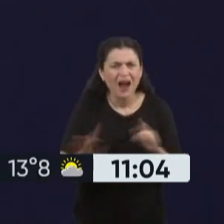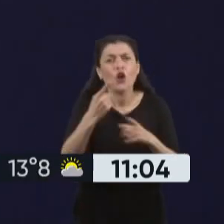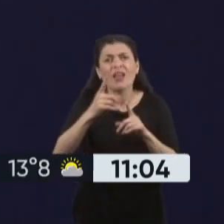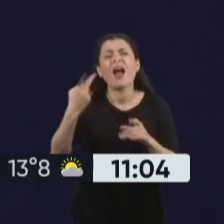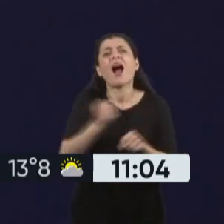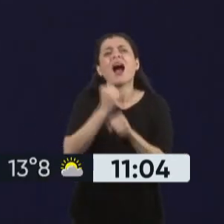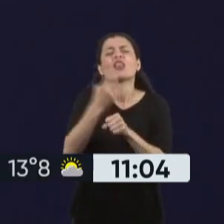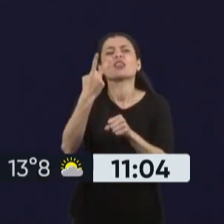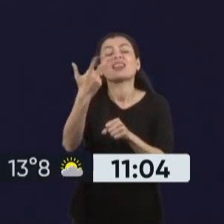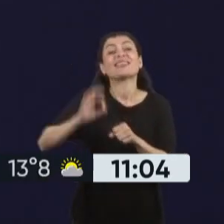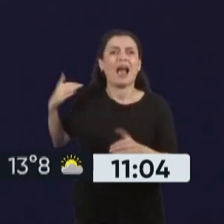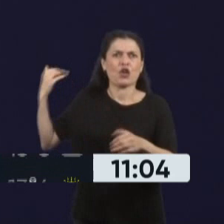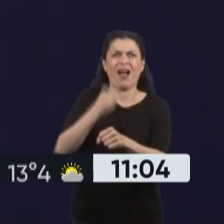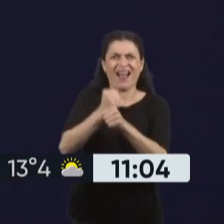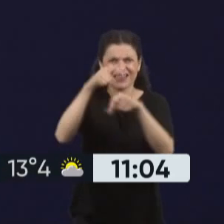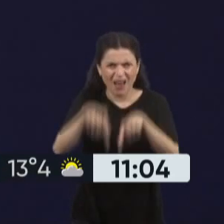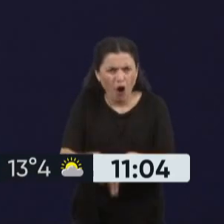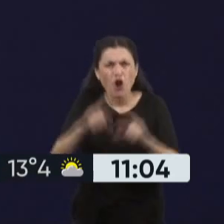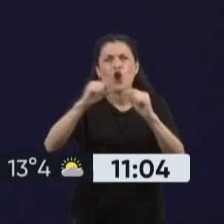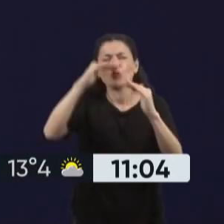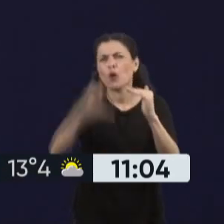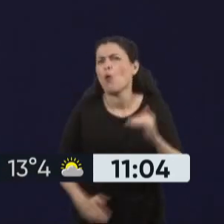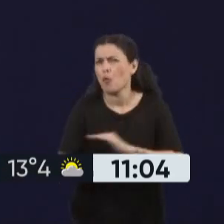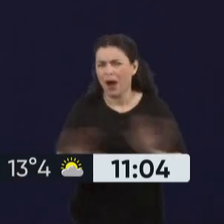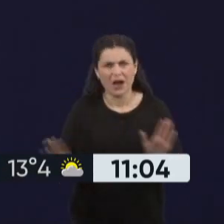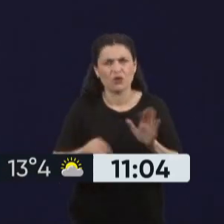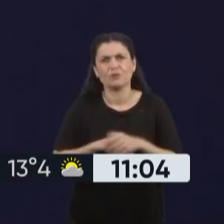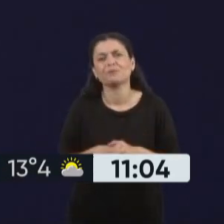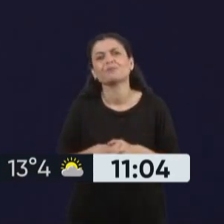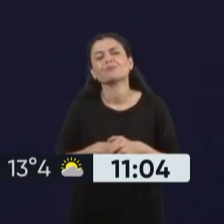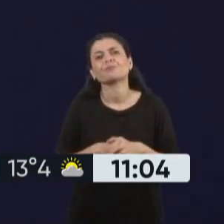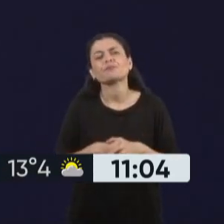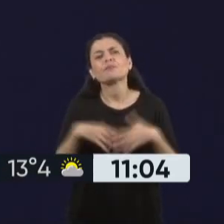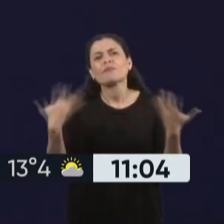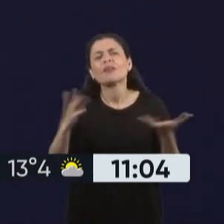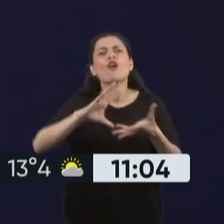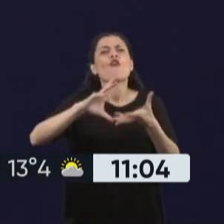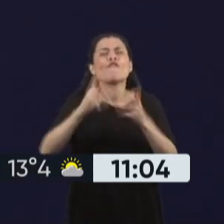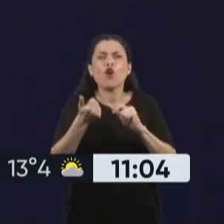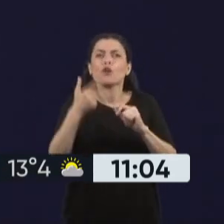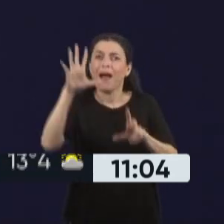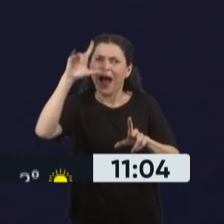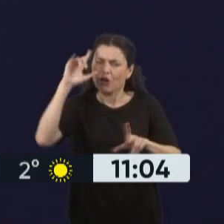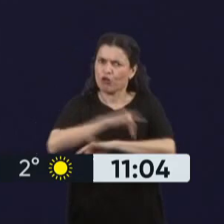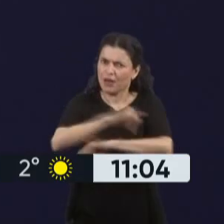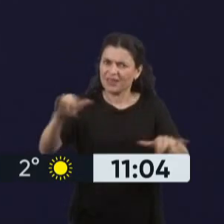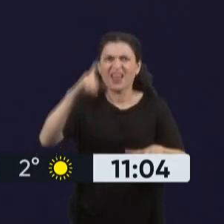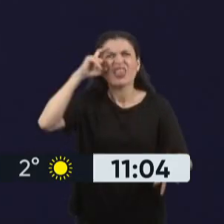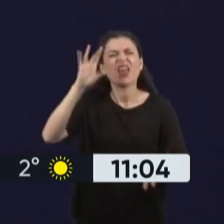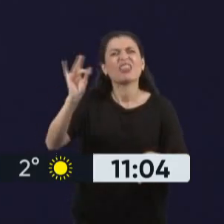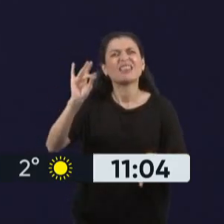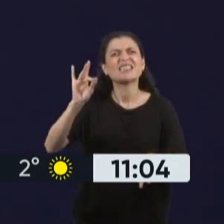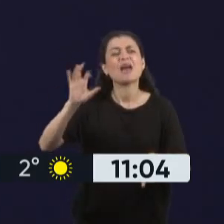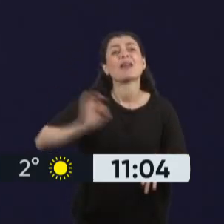estabilidad de precios que prima en la República Argentina. A modo de recordatorio, el 10 de diciembre